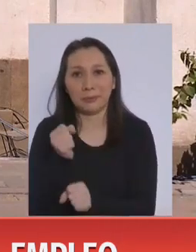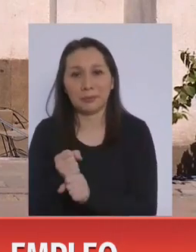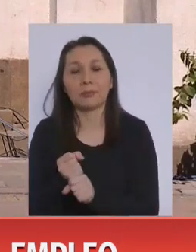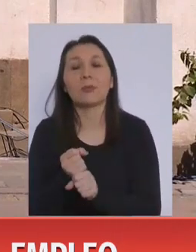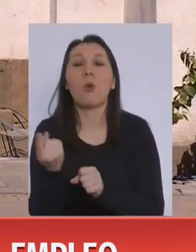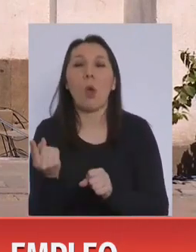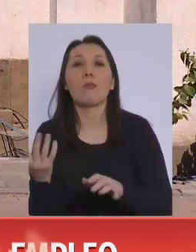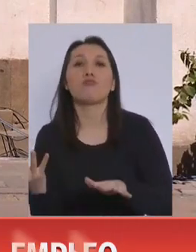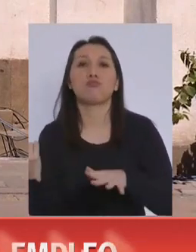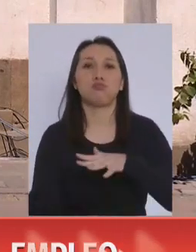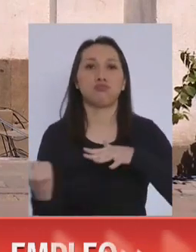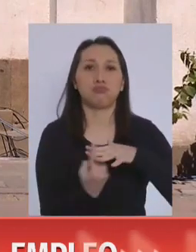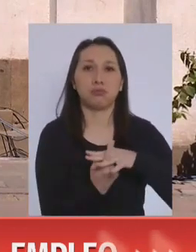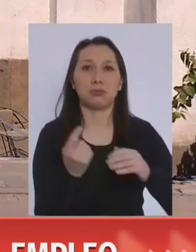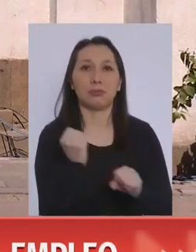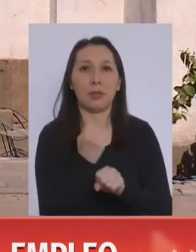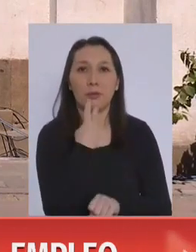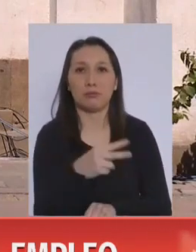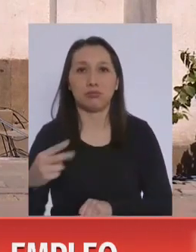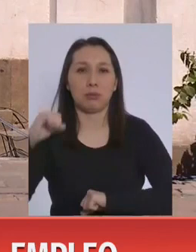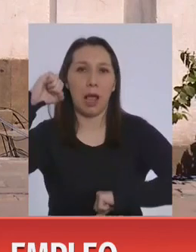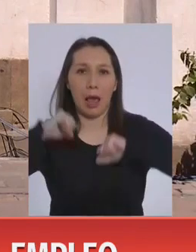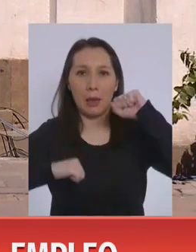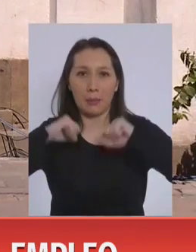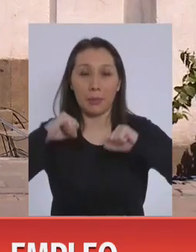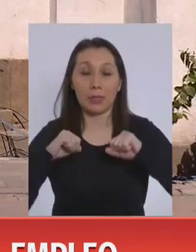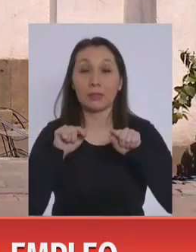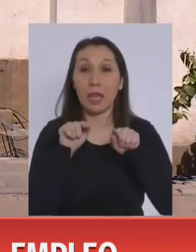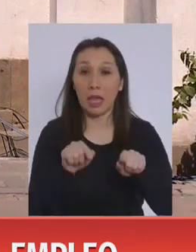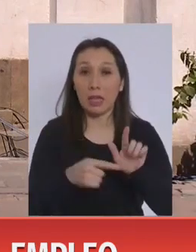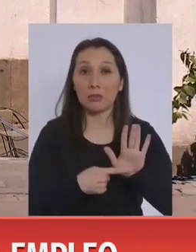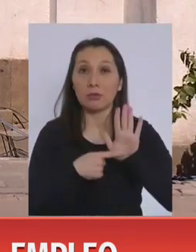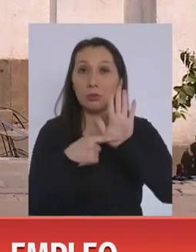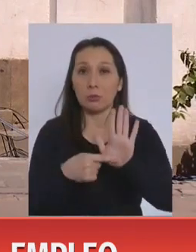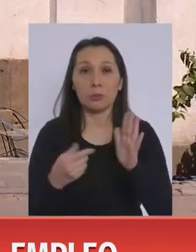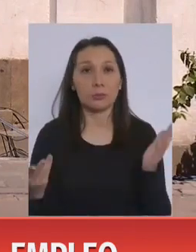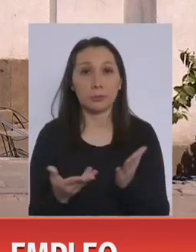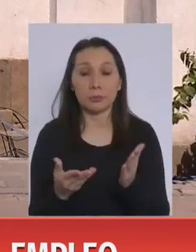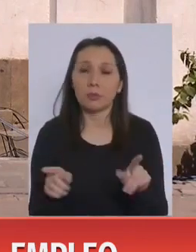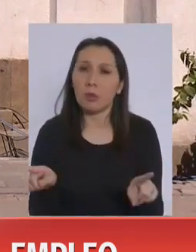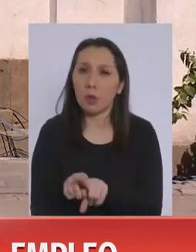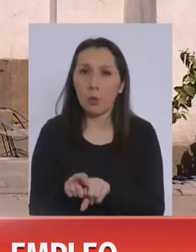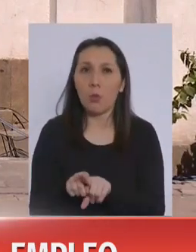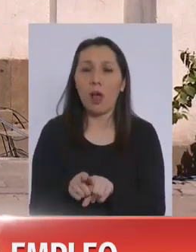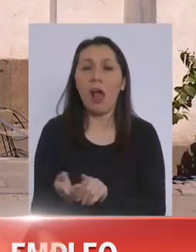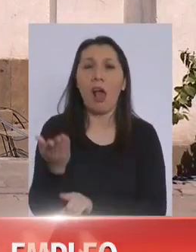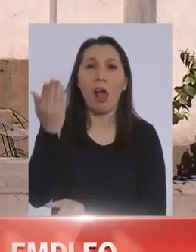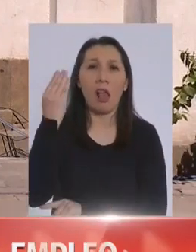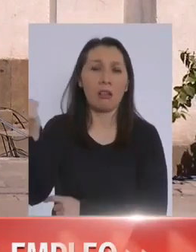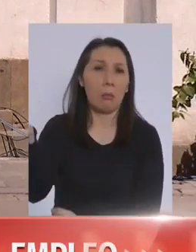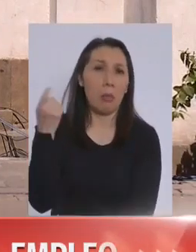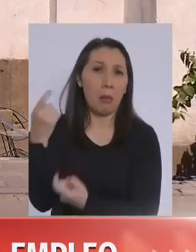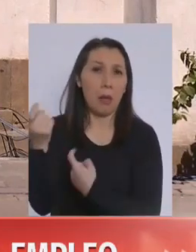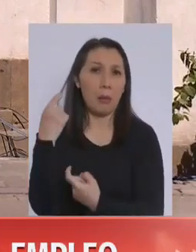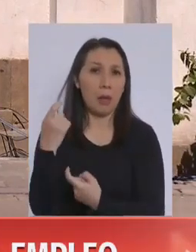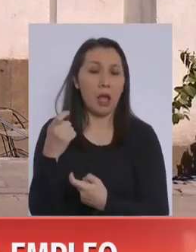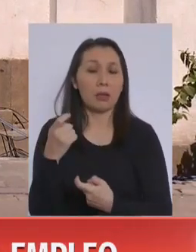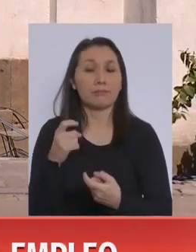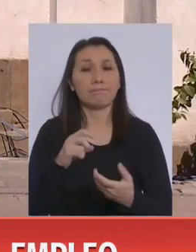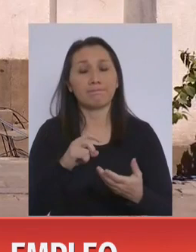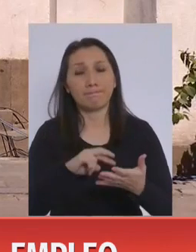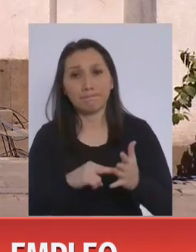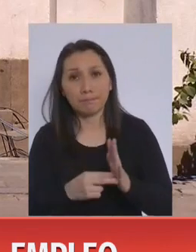han reintegrado a sus empresas. Esto demuestra que a pesar de las críticas de su